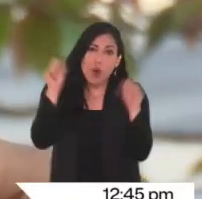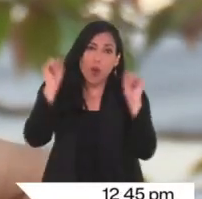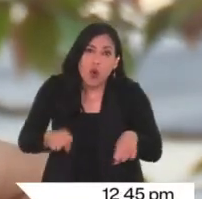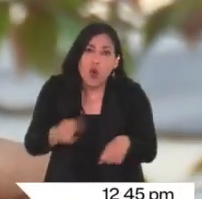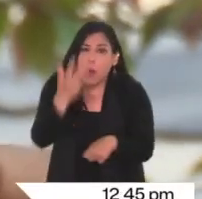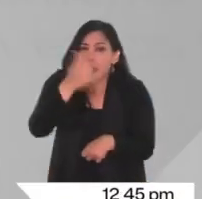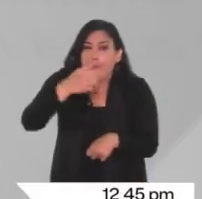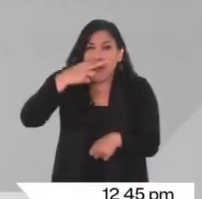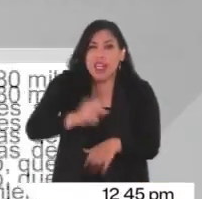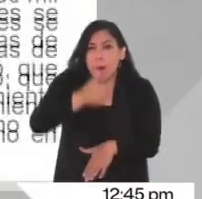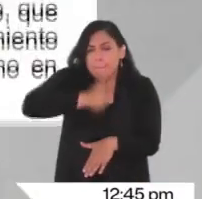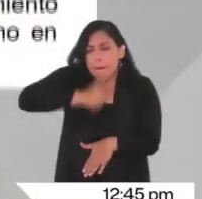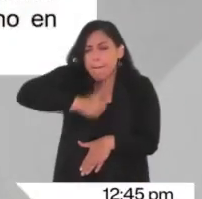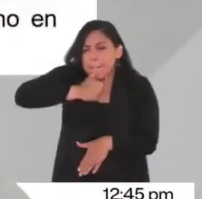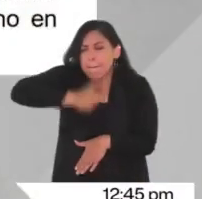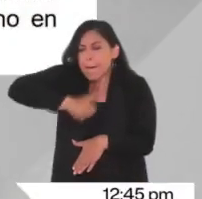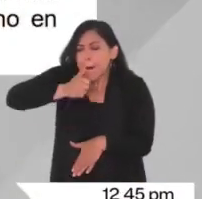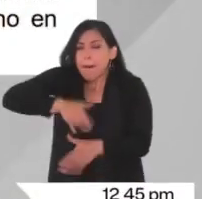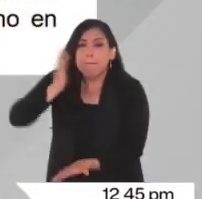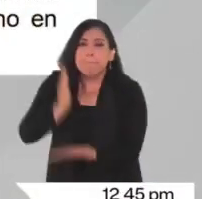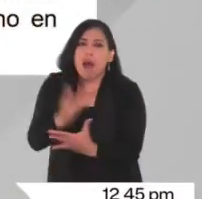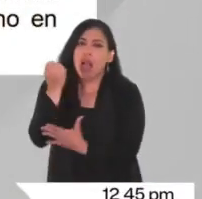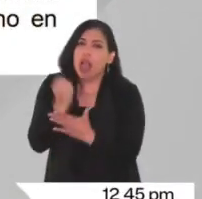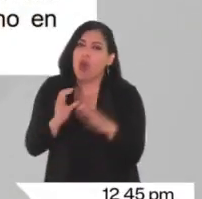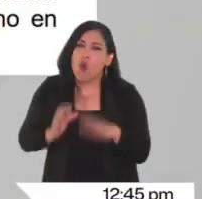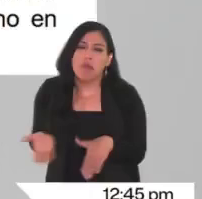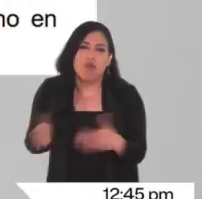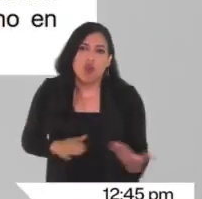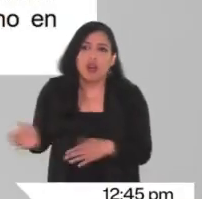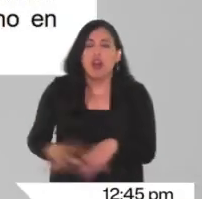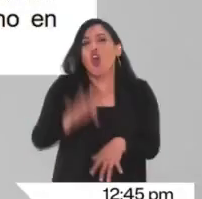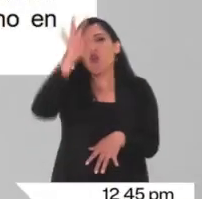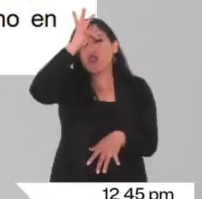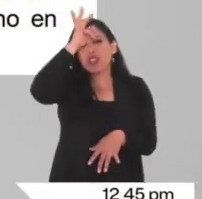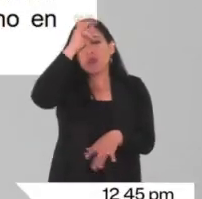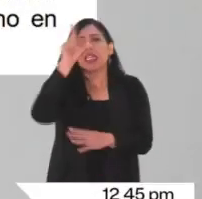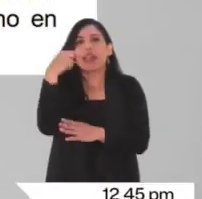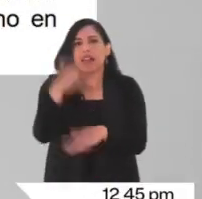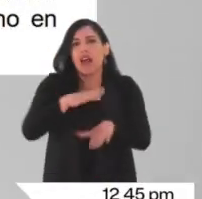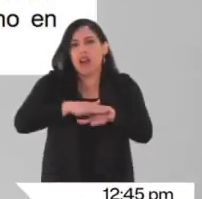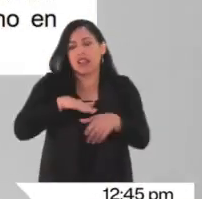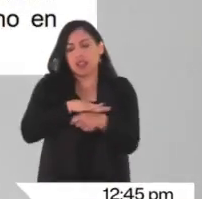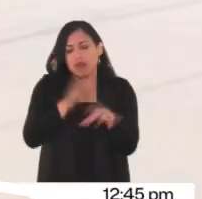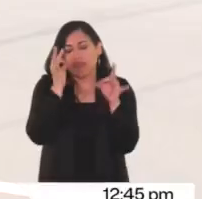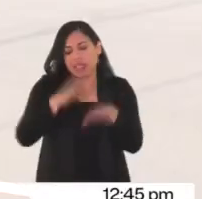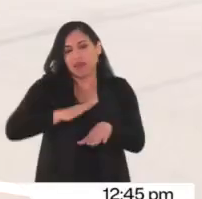él aguantó demasiado. En un comunicado, el Hospital General reconoció la crisis.